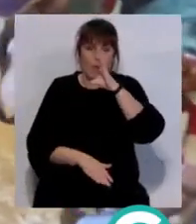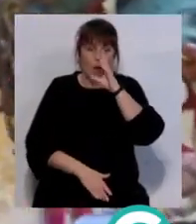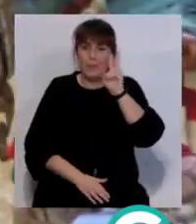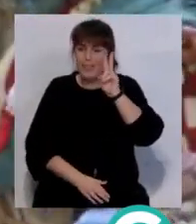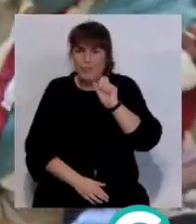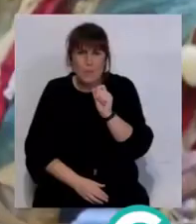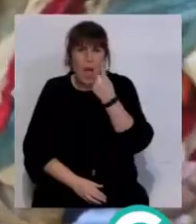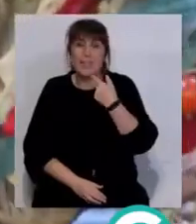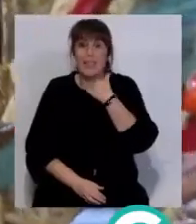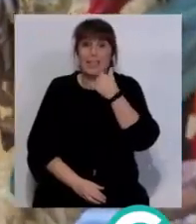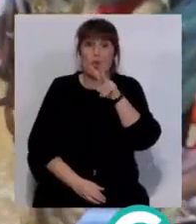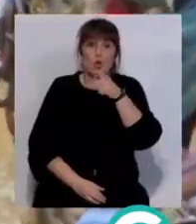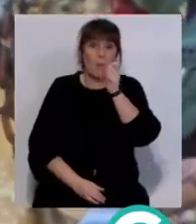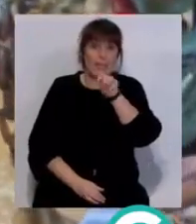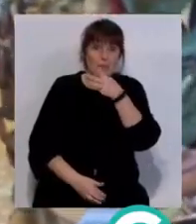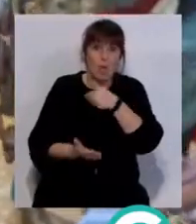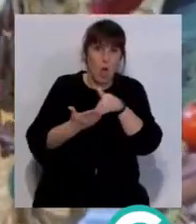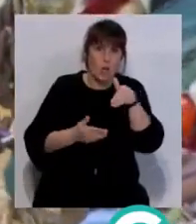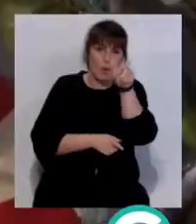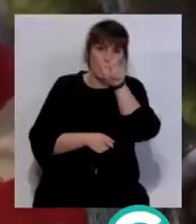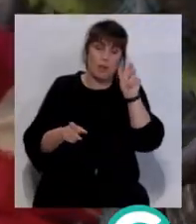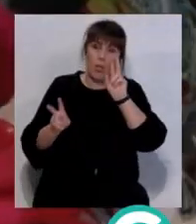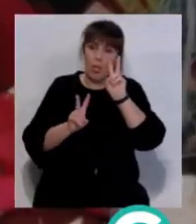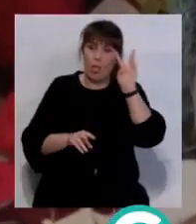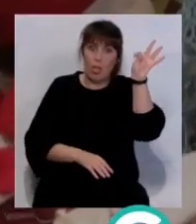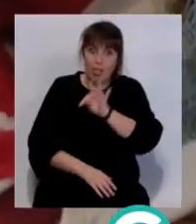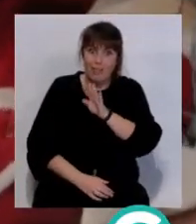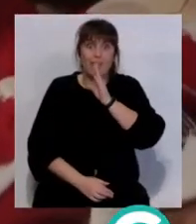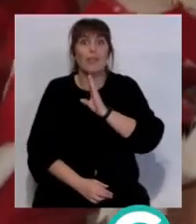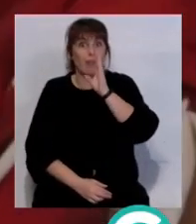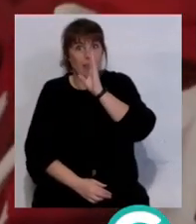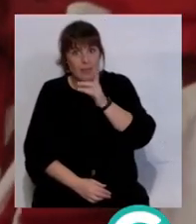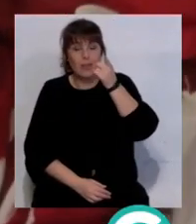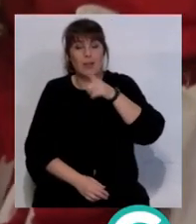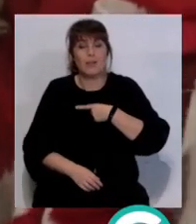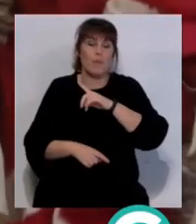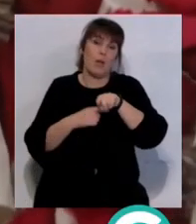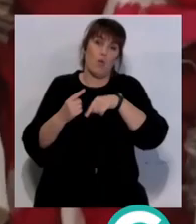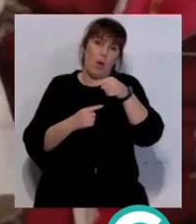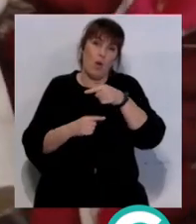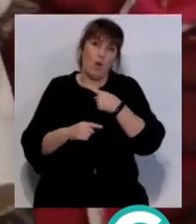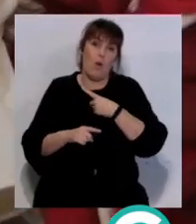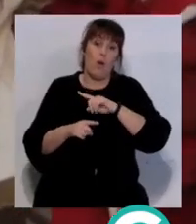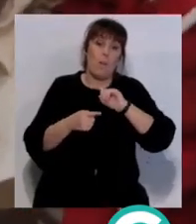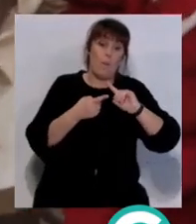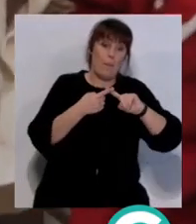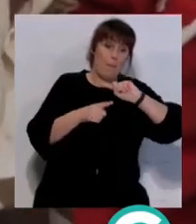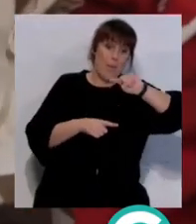con cerca de 2,3 millones de visualizaciones en directo y a la carta, seguida de la primera y tercera noche del